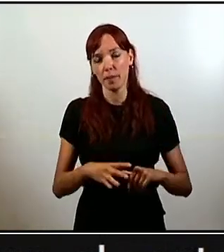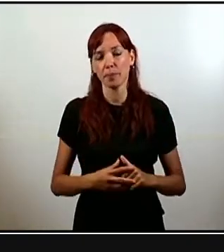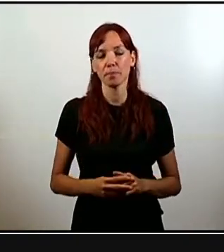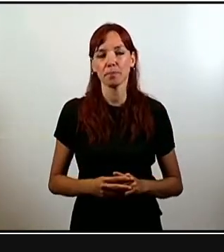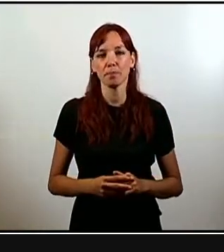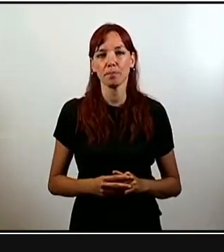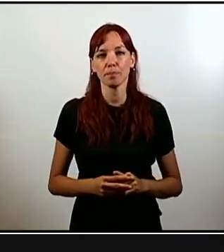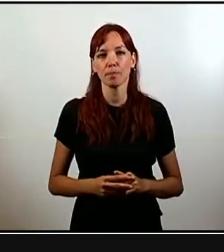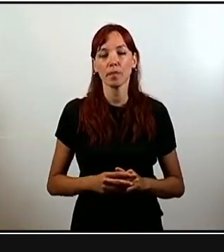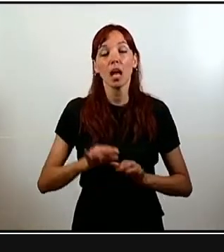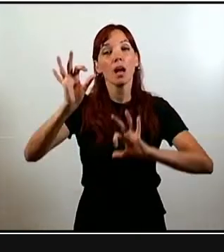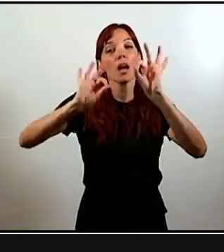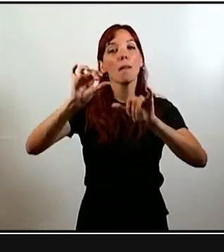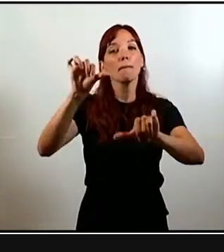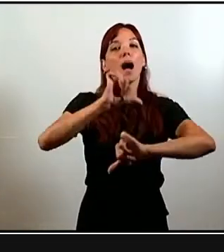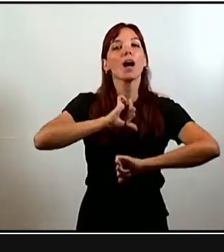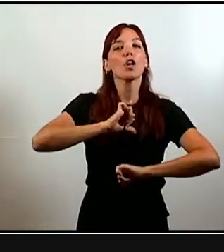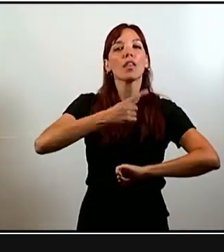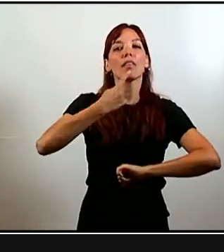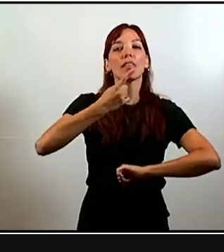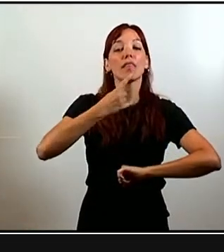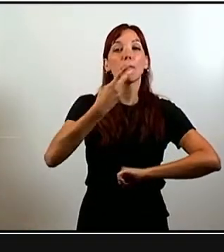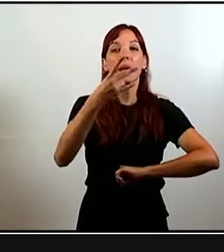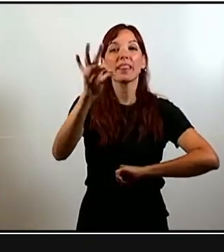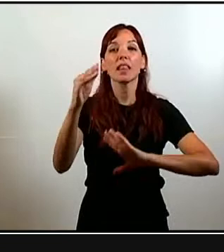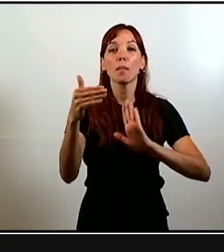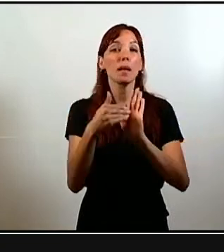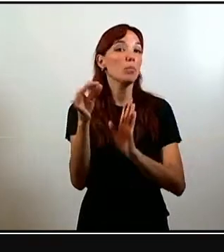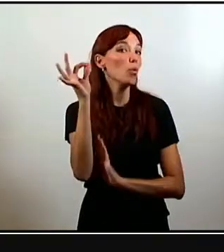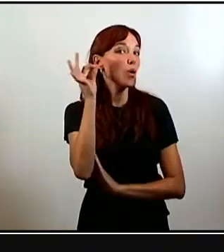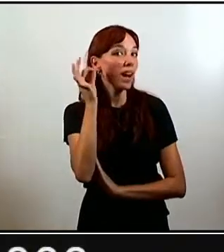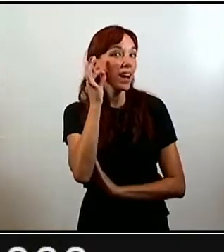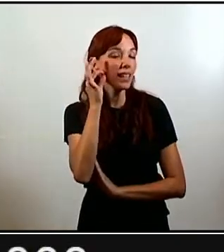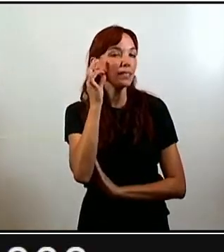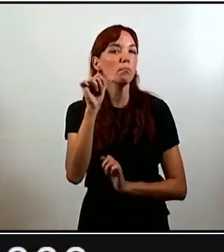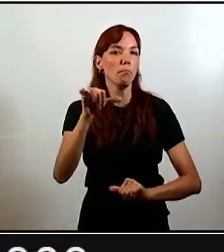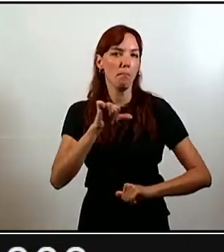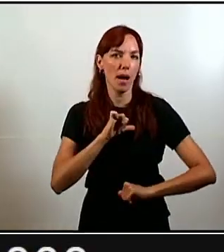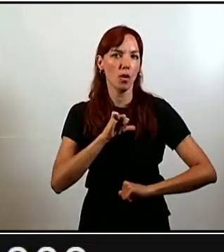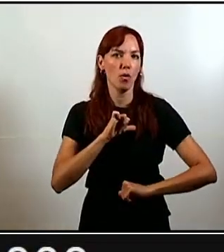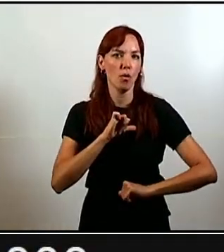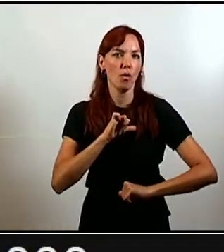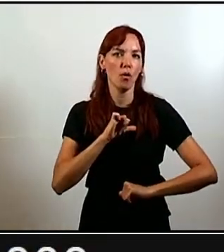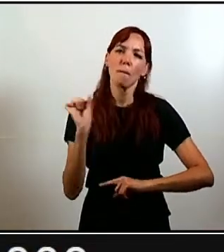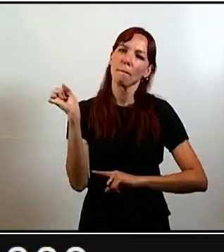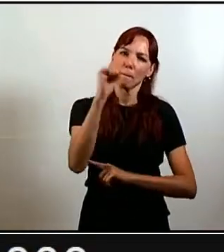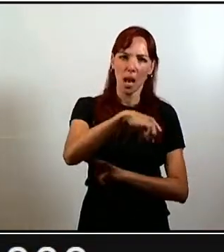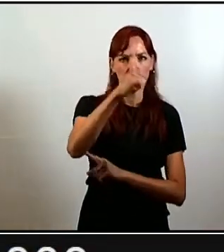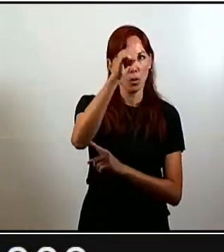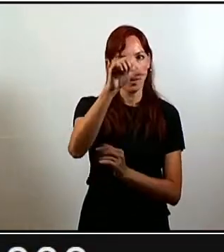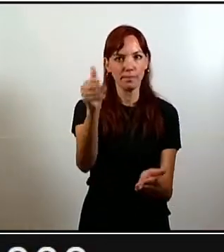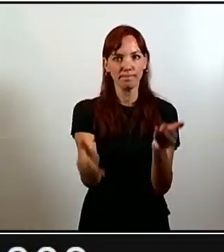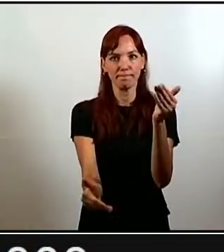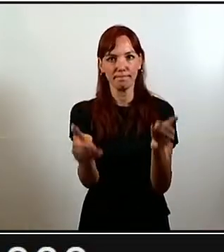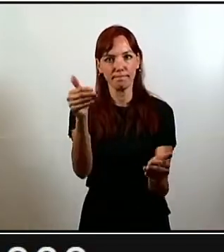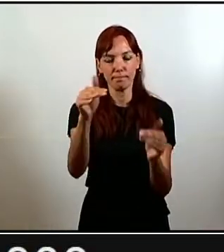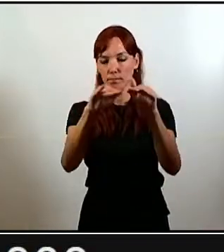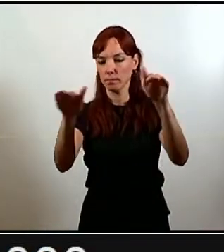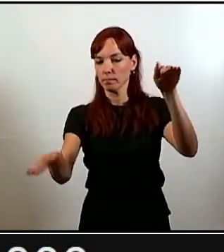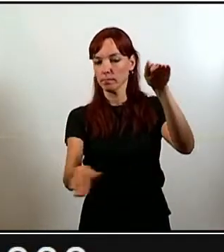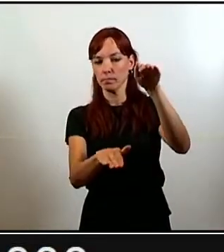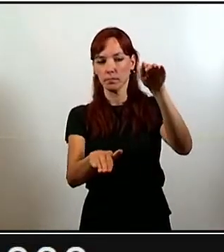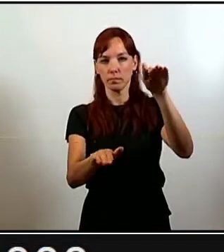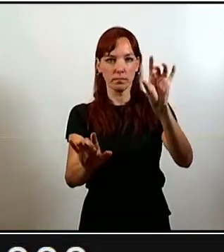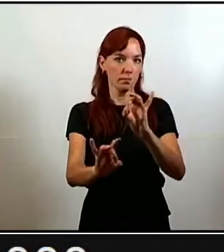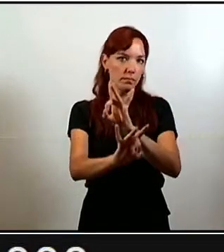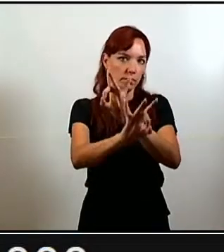nos alertan de que hay 20.000 mujeres más paradas que hombres. Esto es una brecha